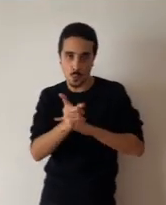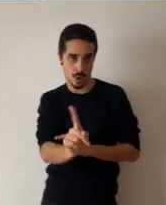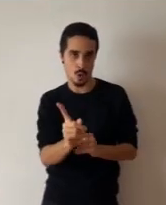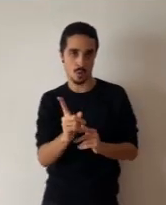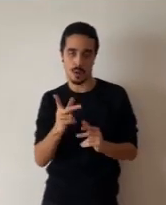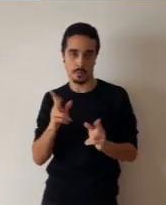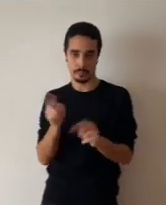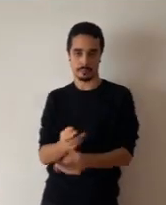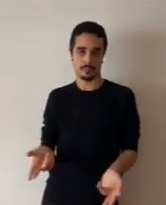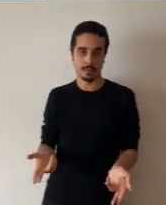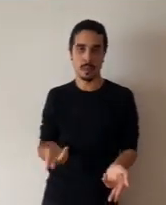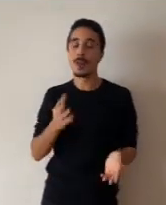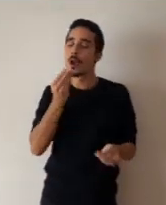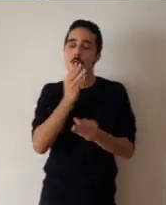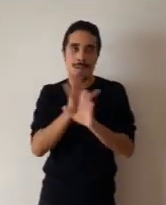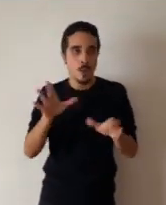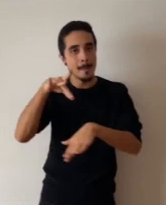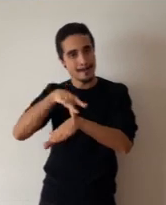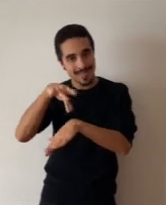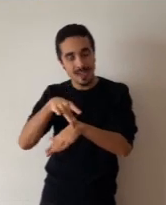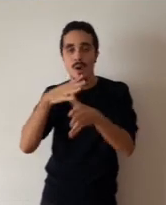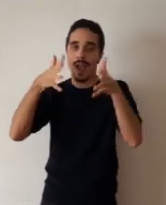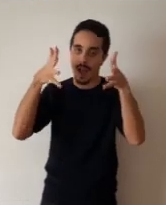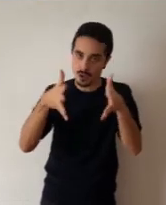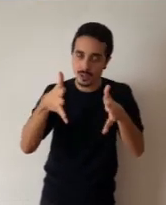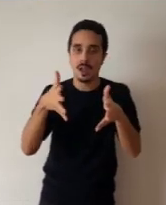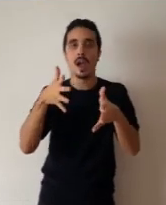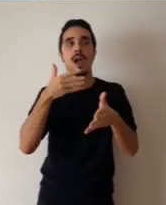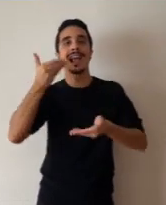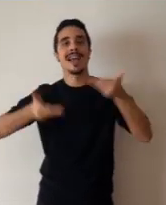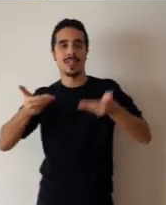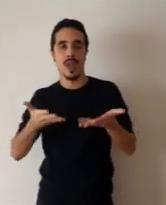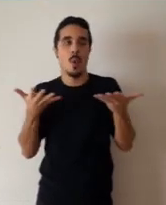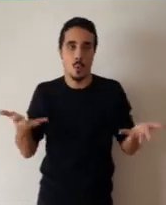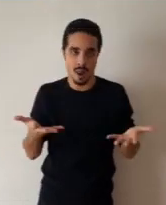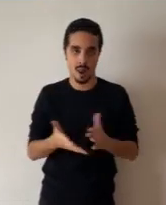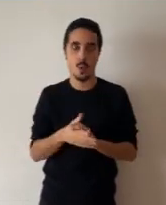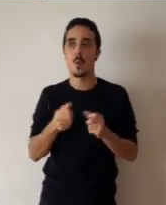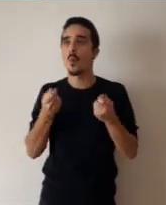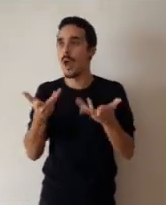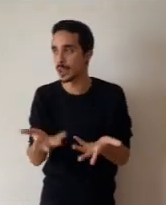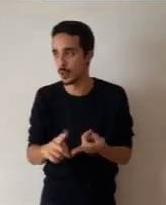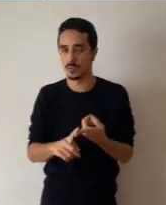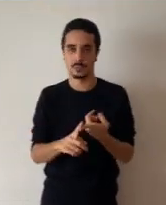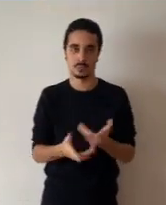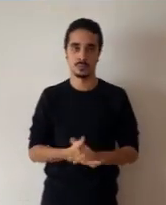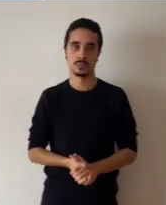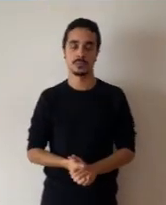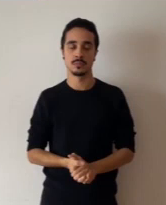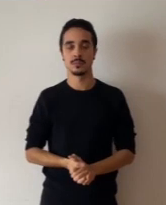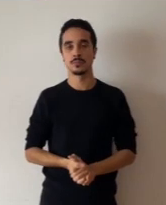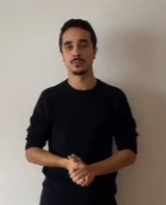no continuar. Pero bueno, siempre es mejor que sea un médico al que te diga qué cantidad puedes tomar y cuándo puedes tomar